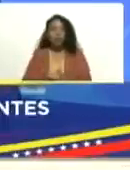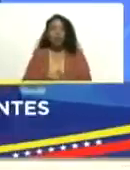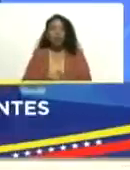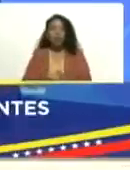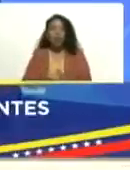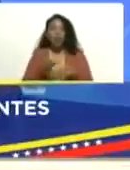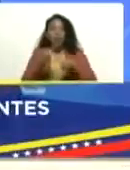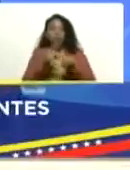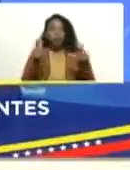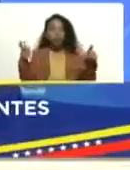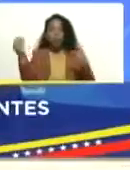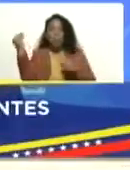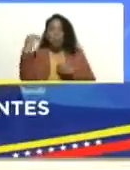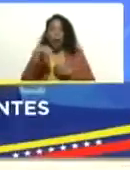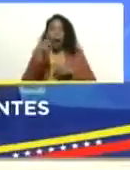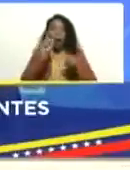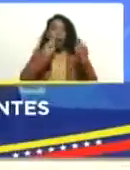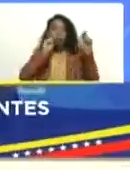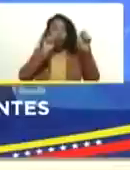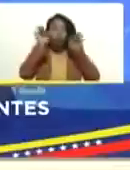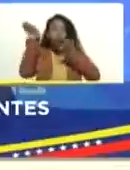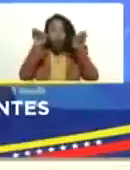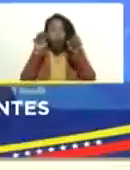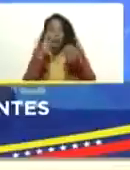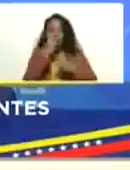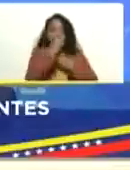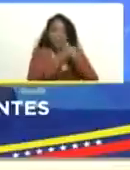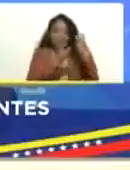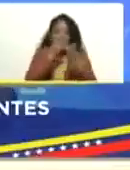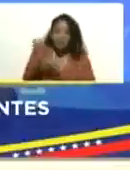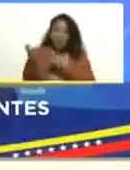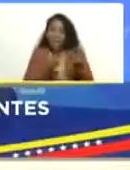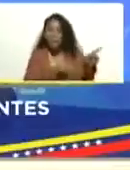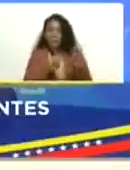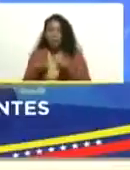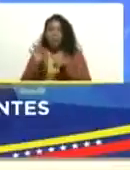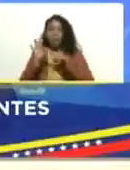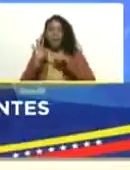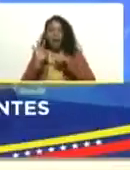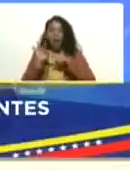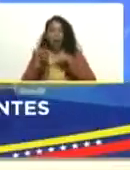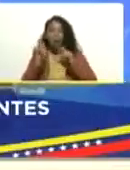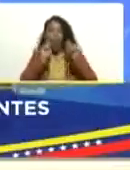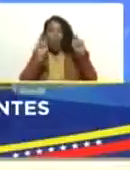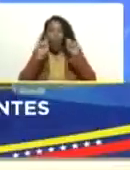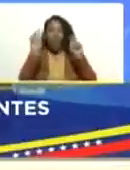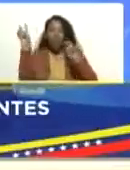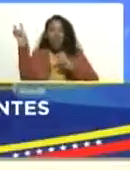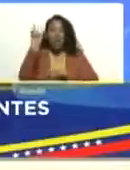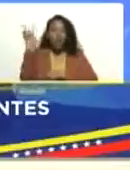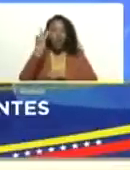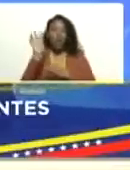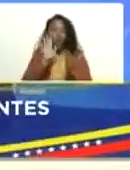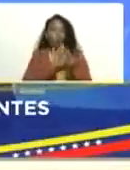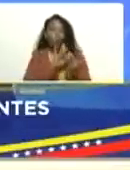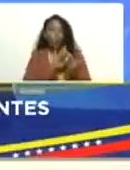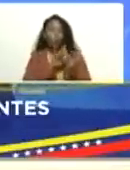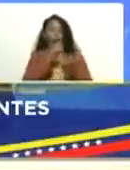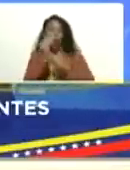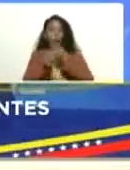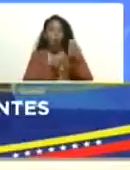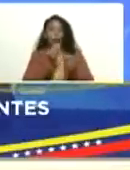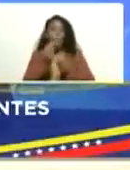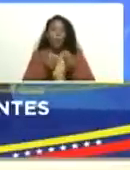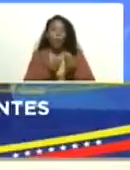los turistas de Irán que vienen a Venezuela en planes especiales, el turismo venezolano que va a conocer